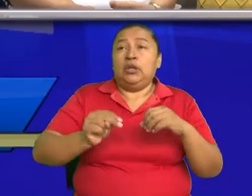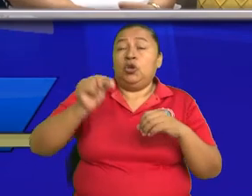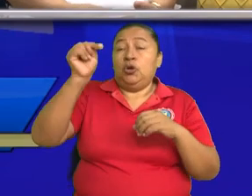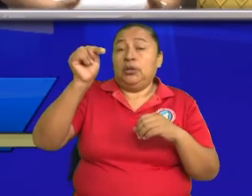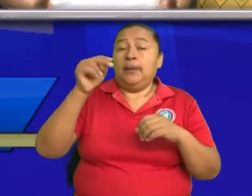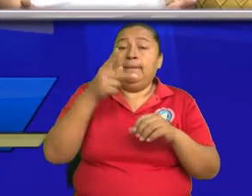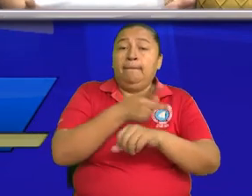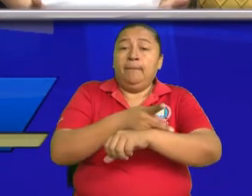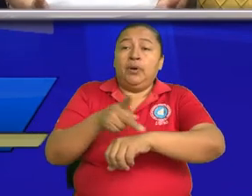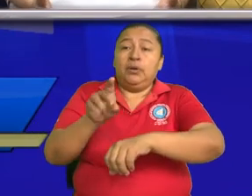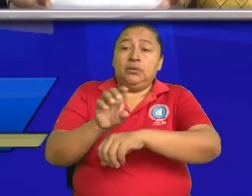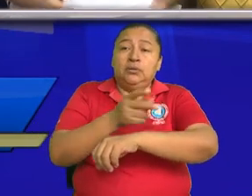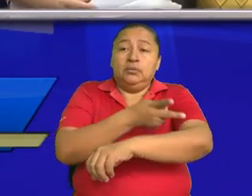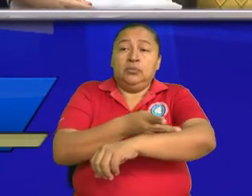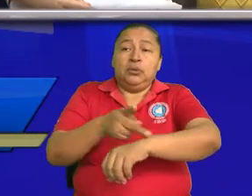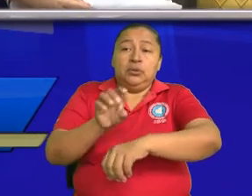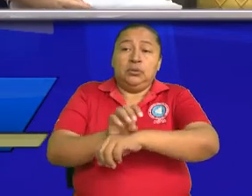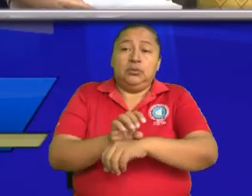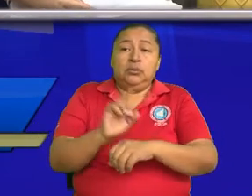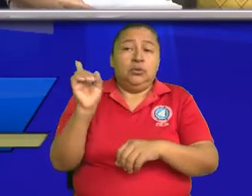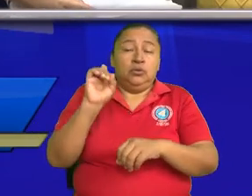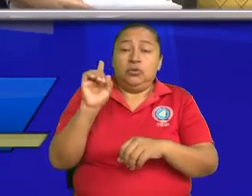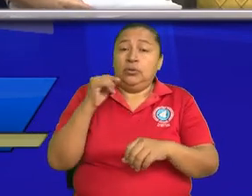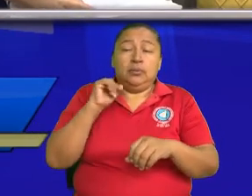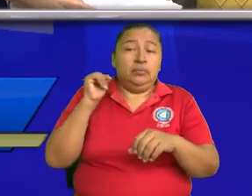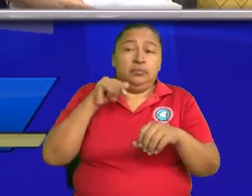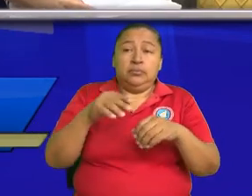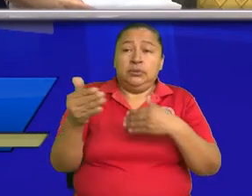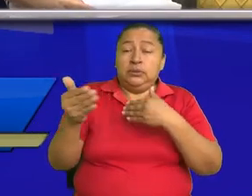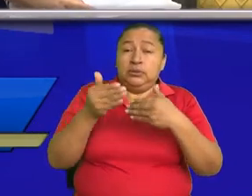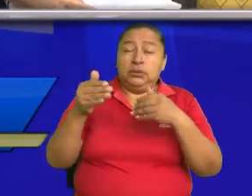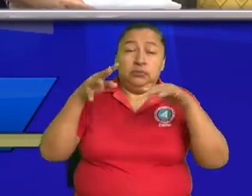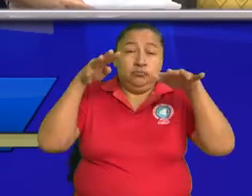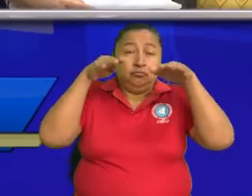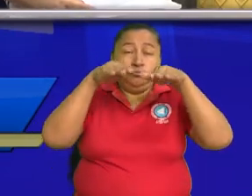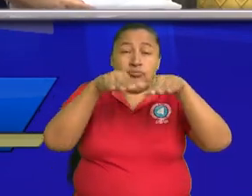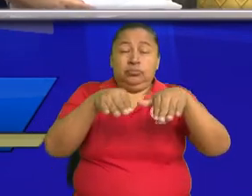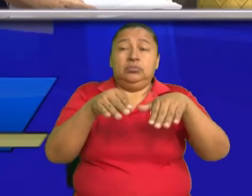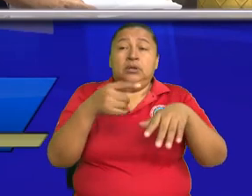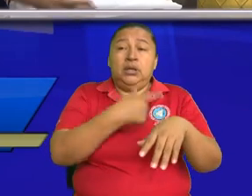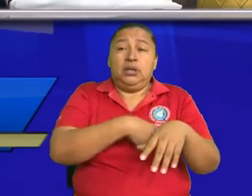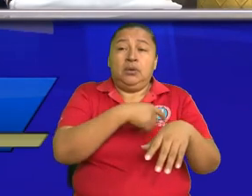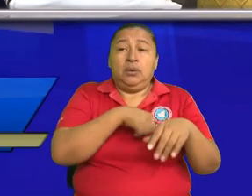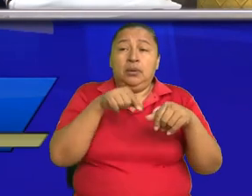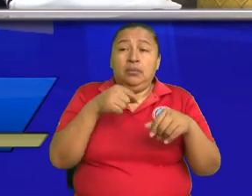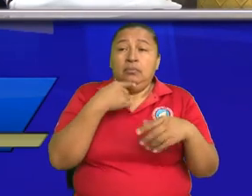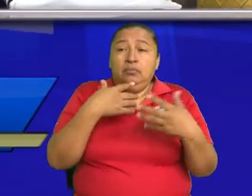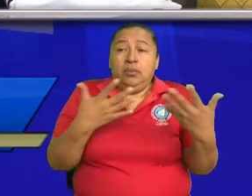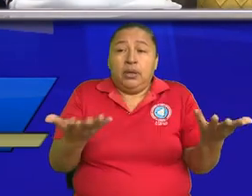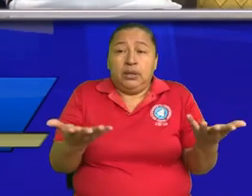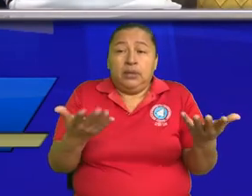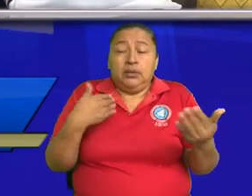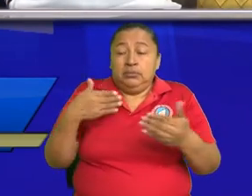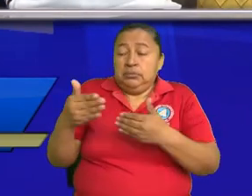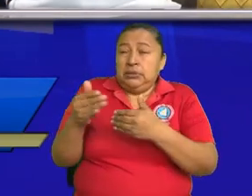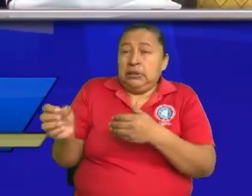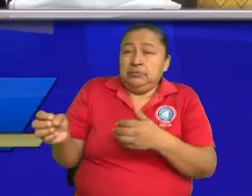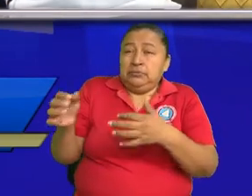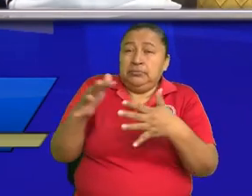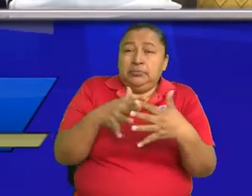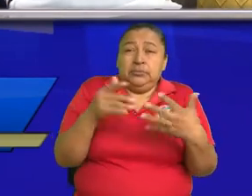nos decían ellos, no estén poniéndonos sin a nosotros en la orilla del mar, en las escuelas, porque